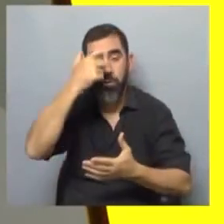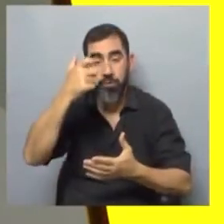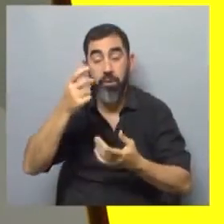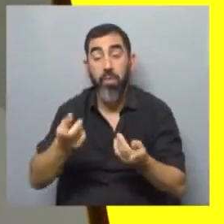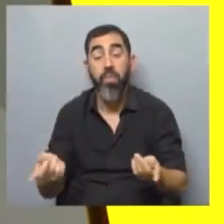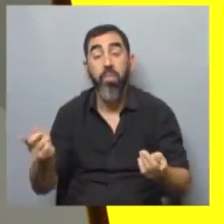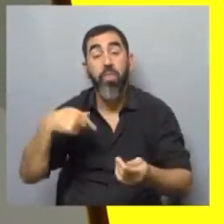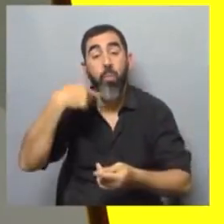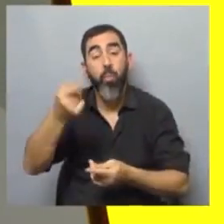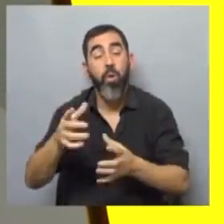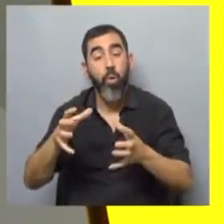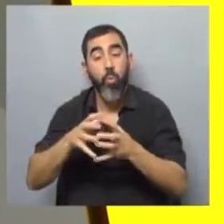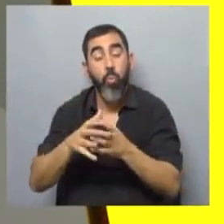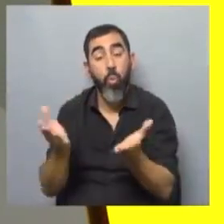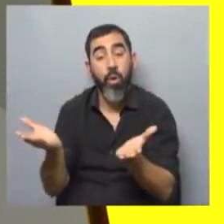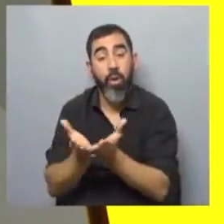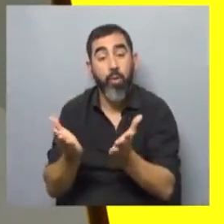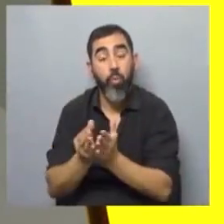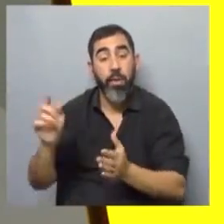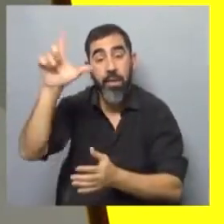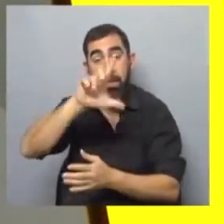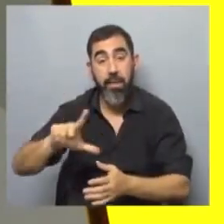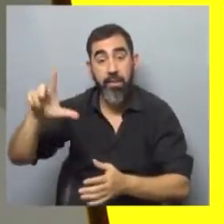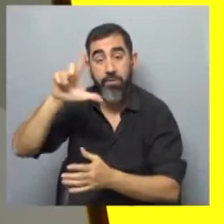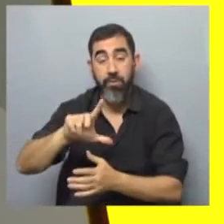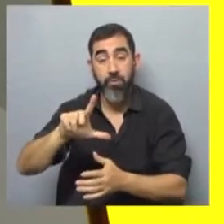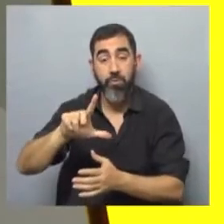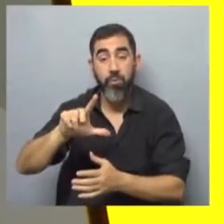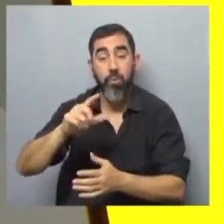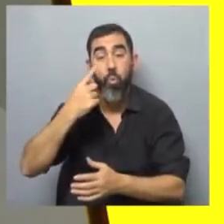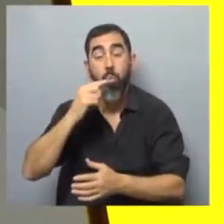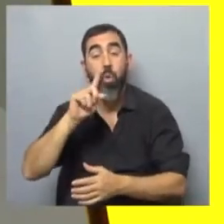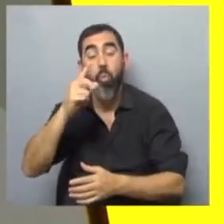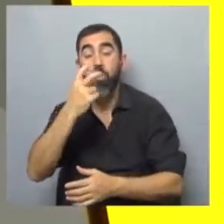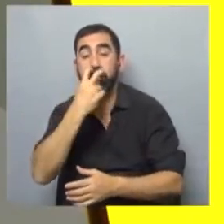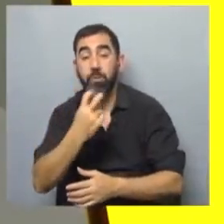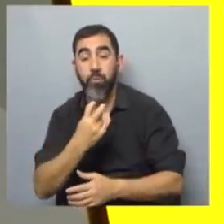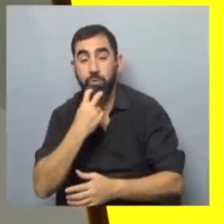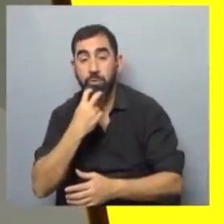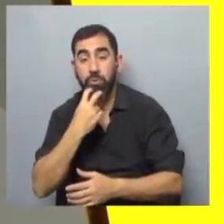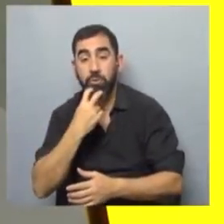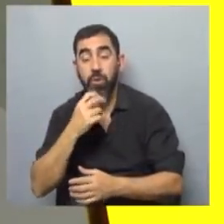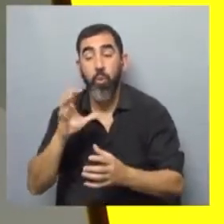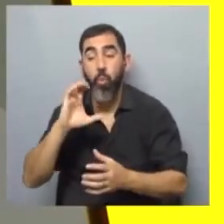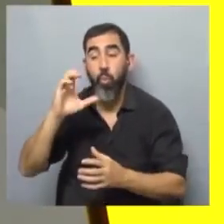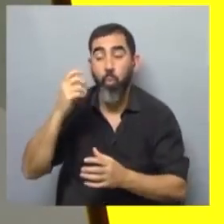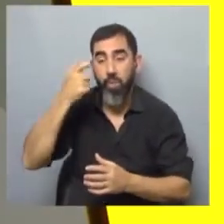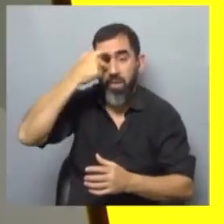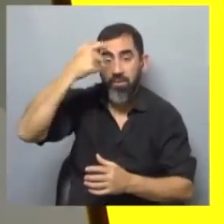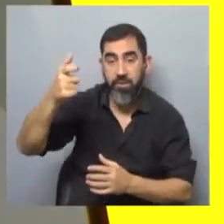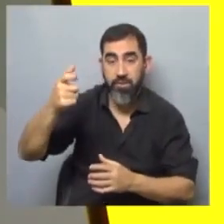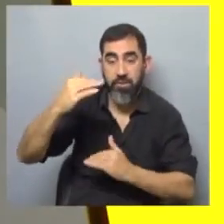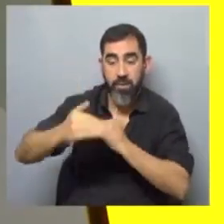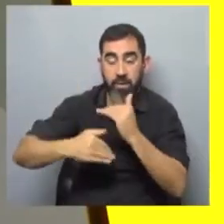vuelta, un grupo de estudiantes del liceo, en este caso del Liceo número 1 de San José, conformó un club de ciencias